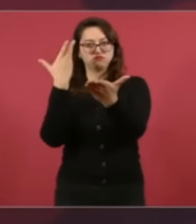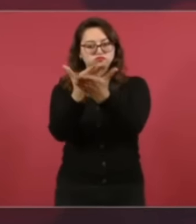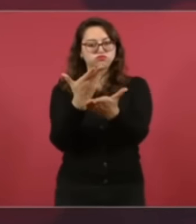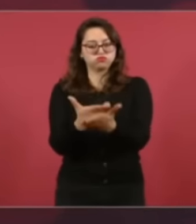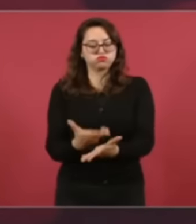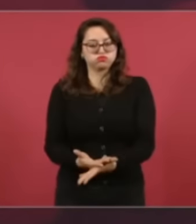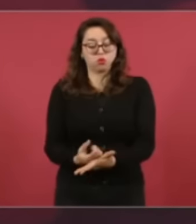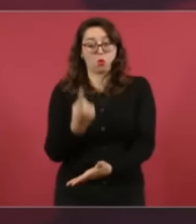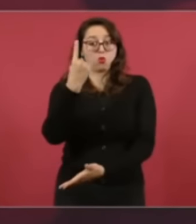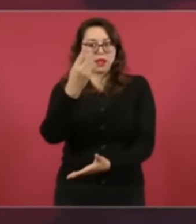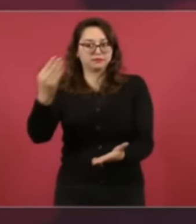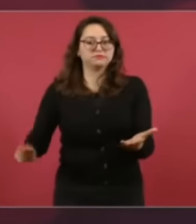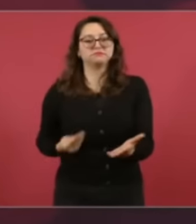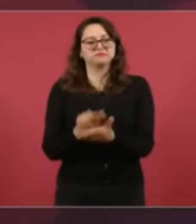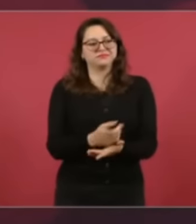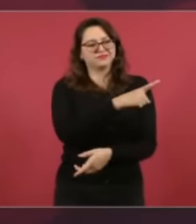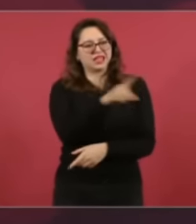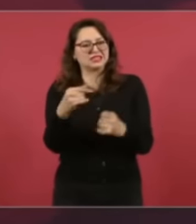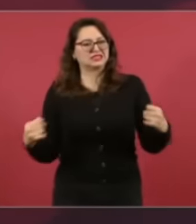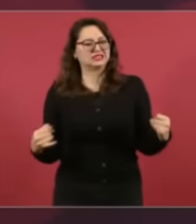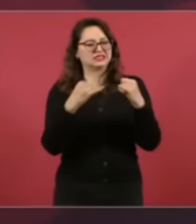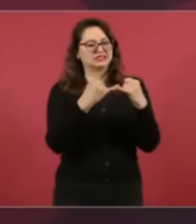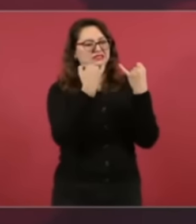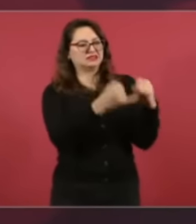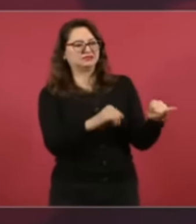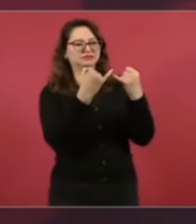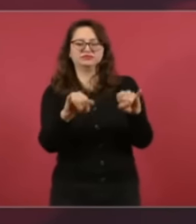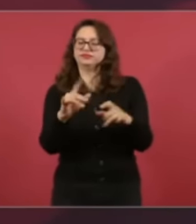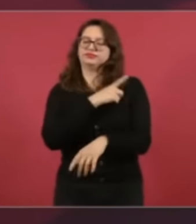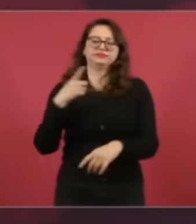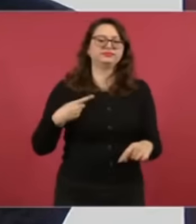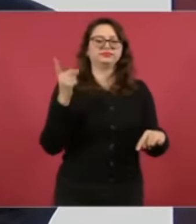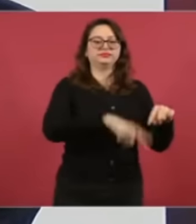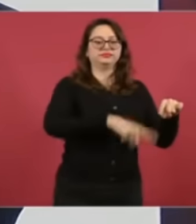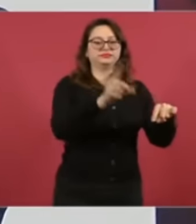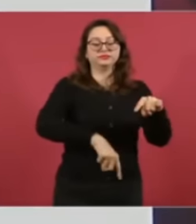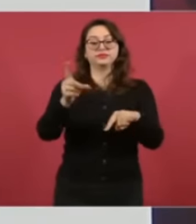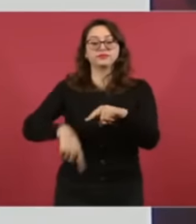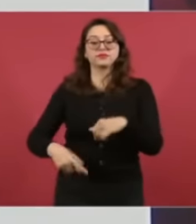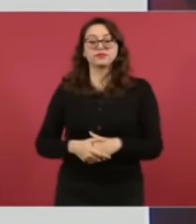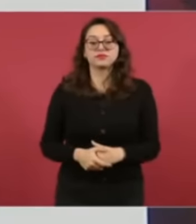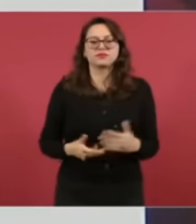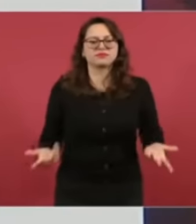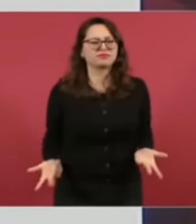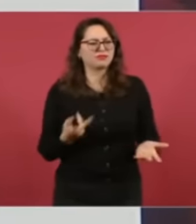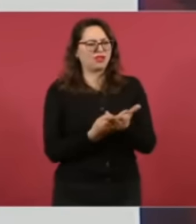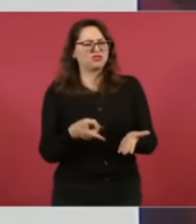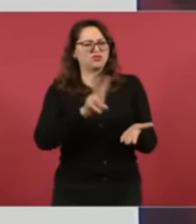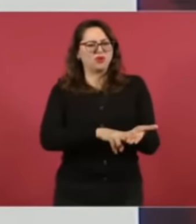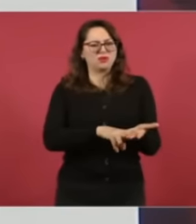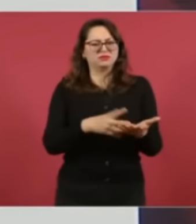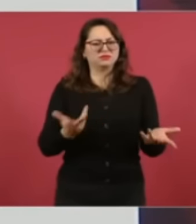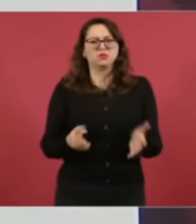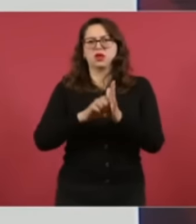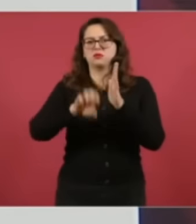presentar. Lo del Instituto de la Comunicación, ¿quién resolvía eso antes? La Secretaría de Comunicaciones y